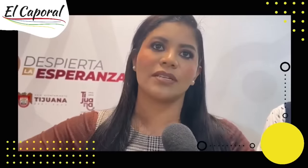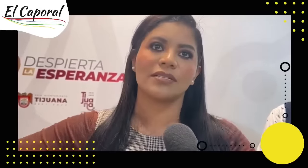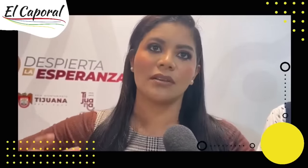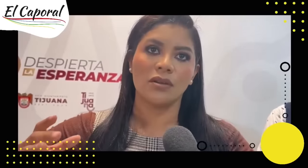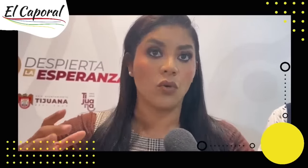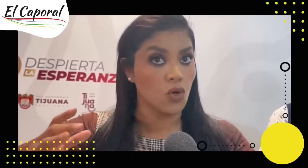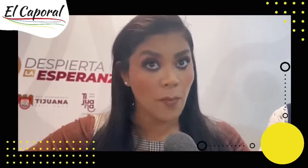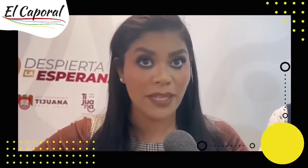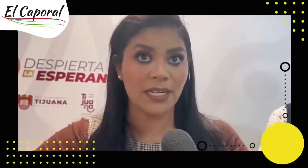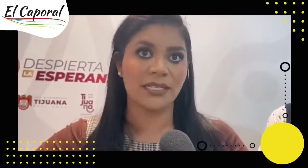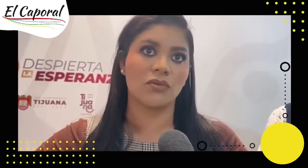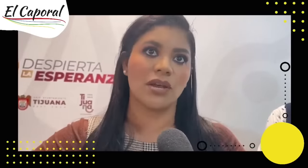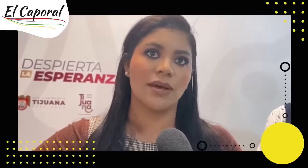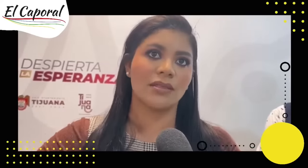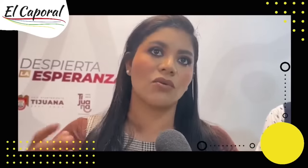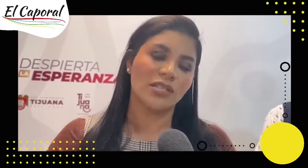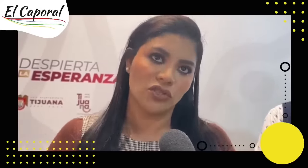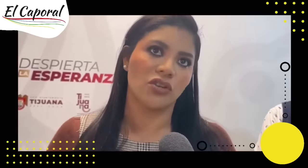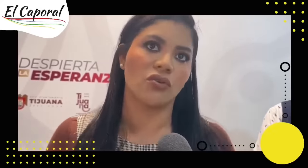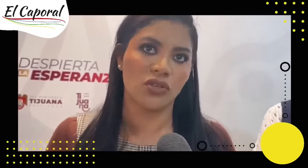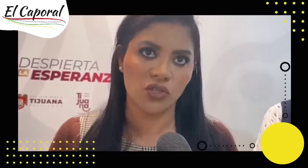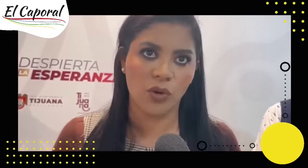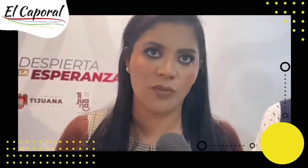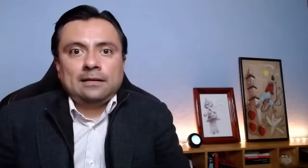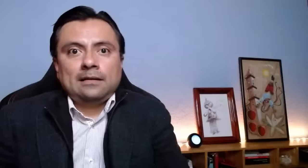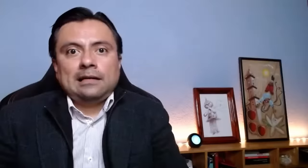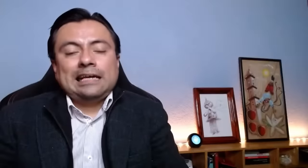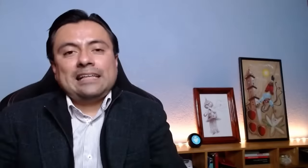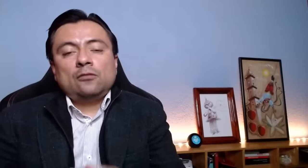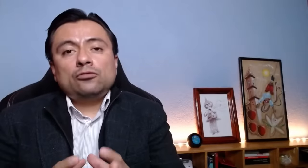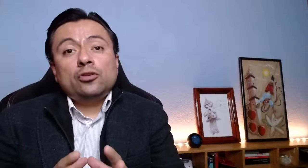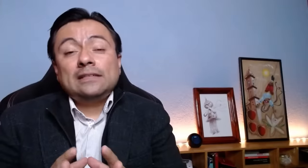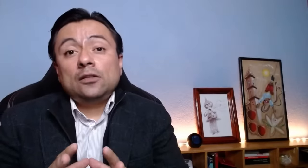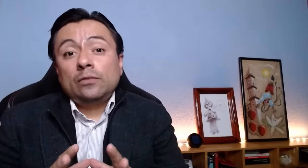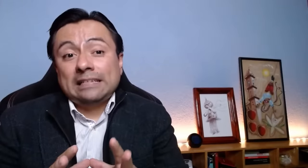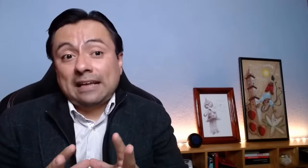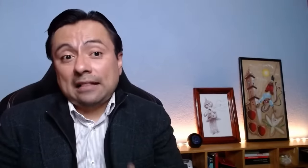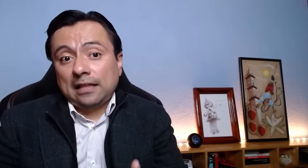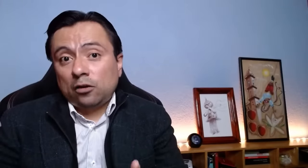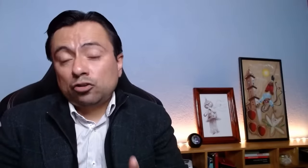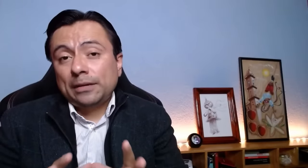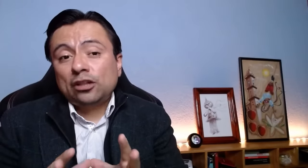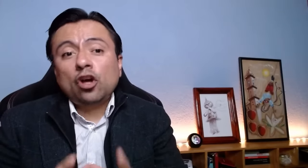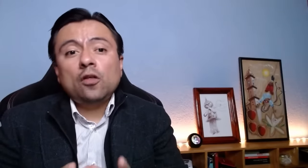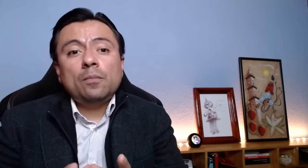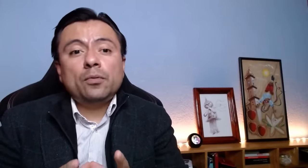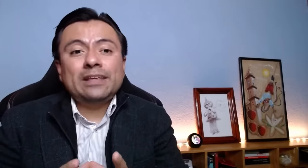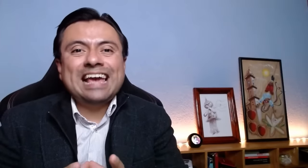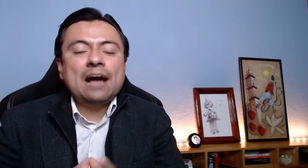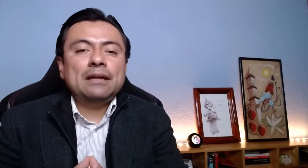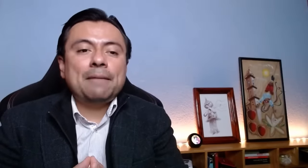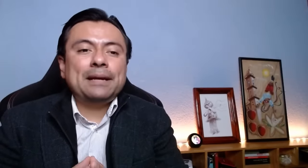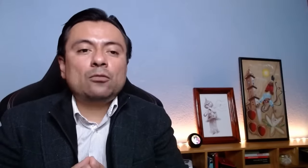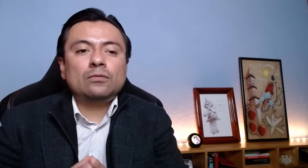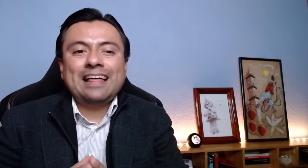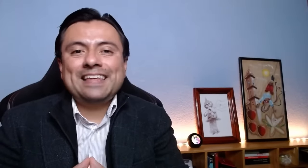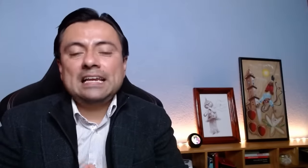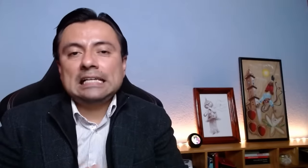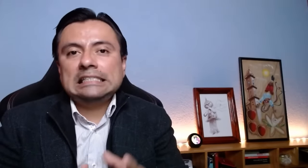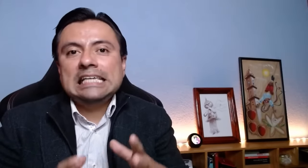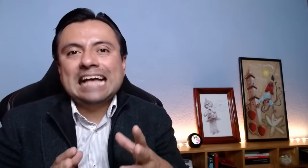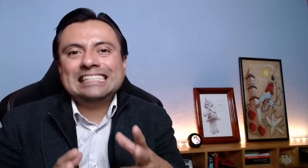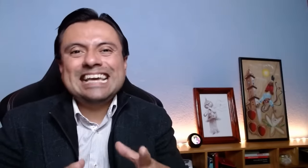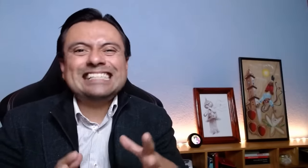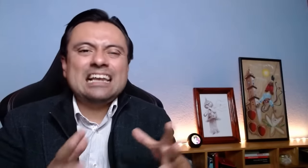banda pertenecen o no pertenecen a una banda o qué sucedió con esos cuerpos. Este anuncio ha sido un escándalo, sobre todo porque abre la pregunta